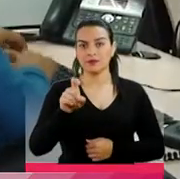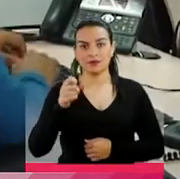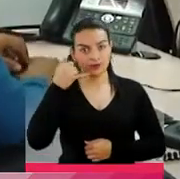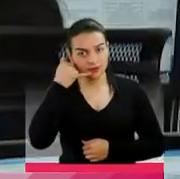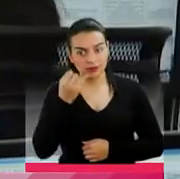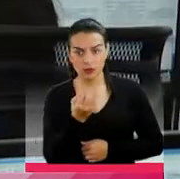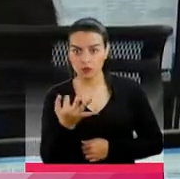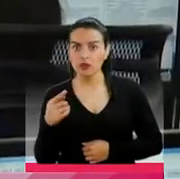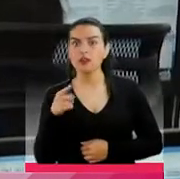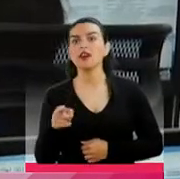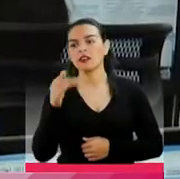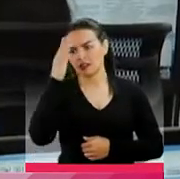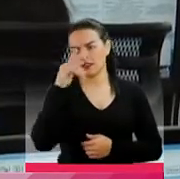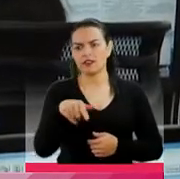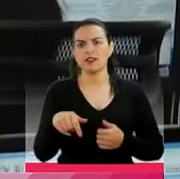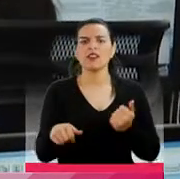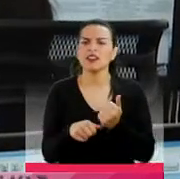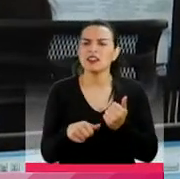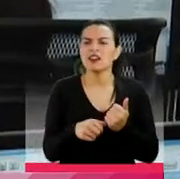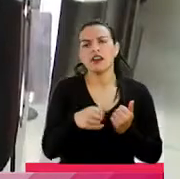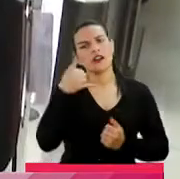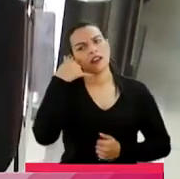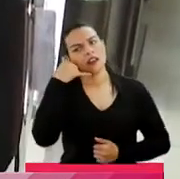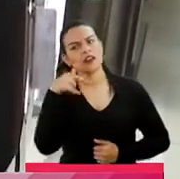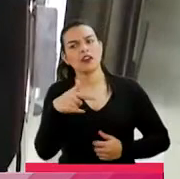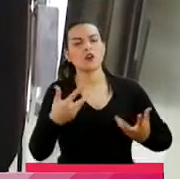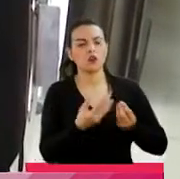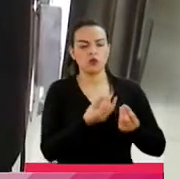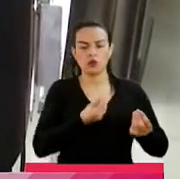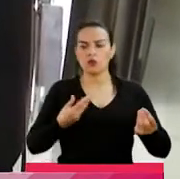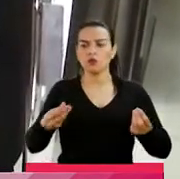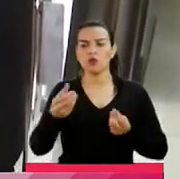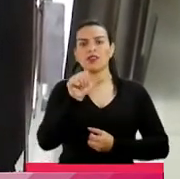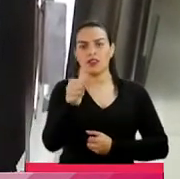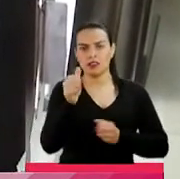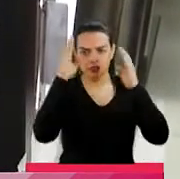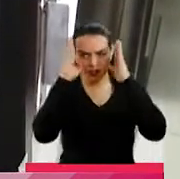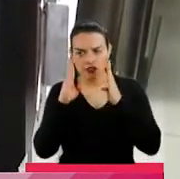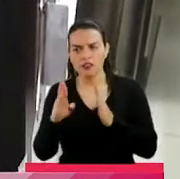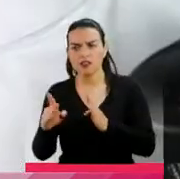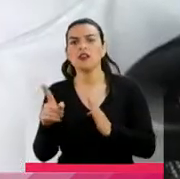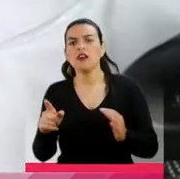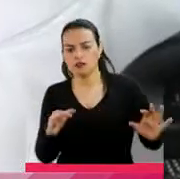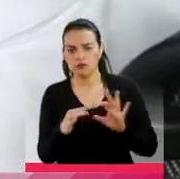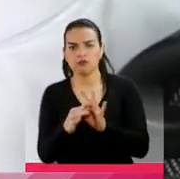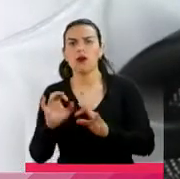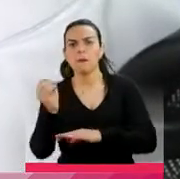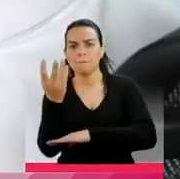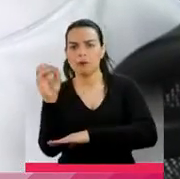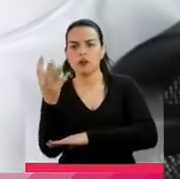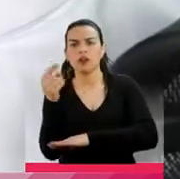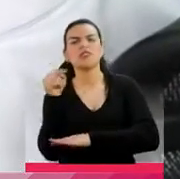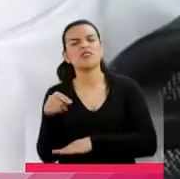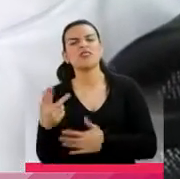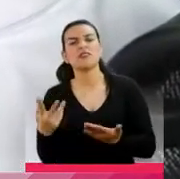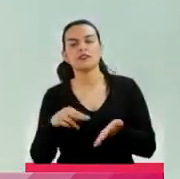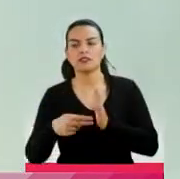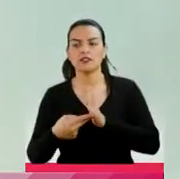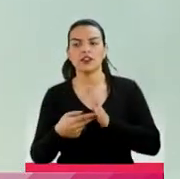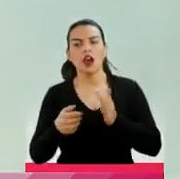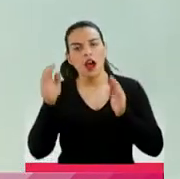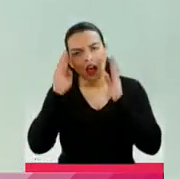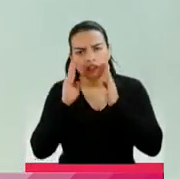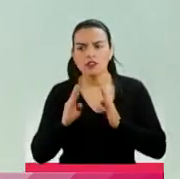teleasistencia y tiene actualmente 10 equipos de atención domiciliaria con ambulancia. Es una herramienta de ayuda de intervención psicosocial y soporte en crisis